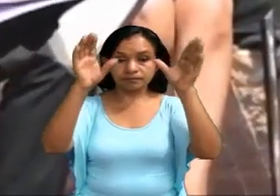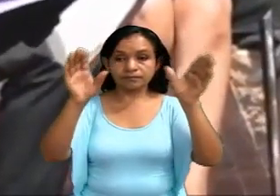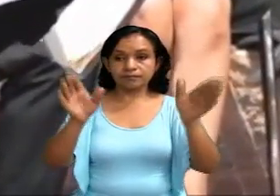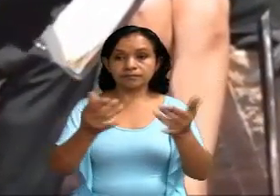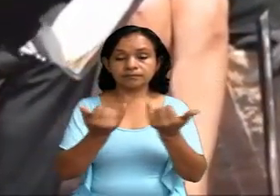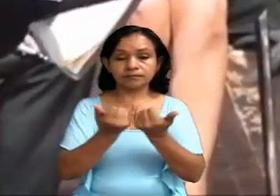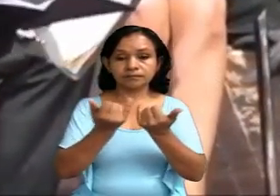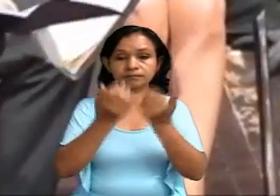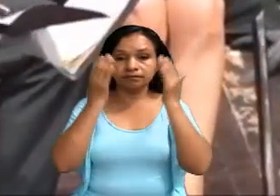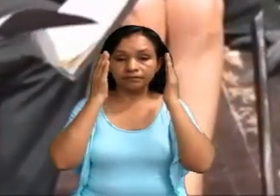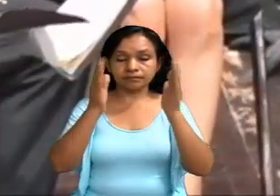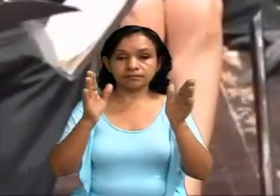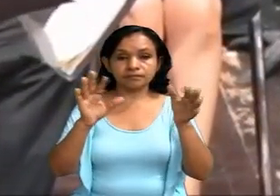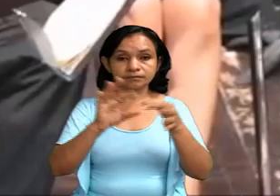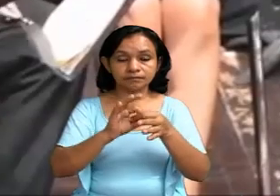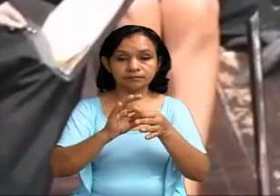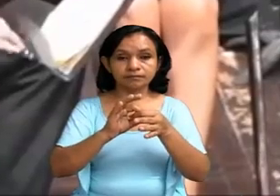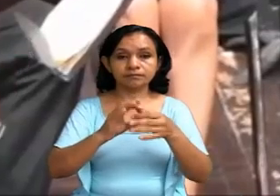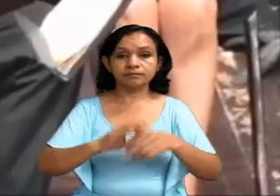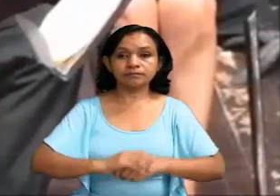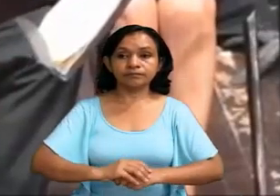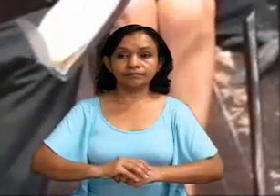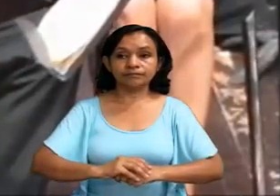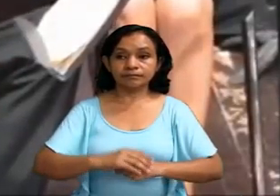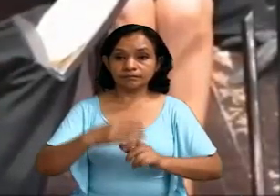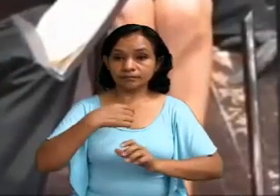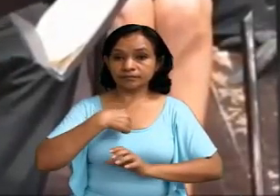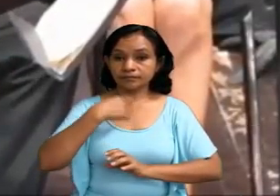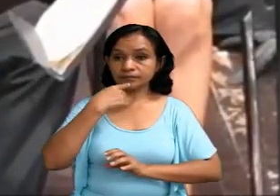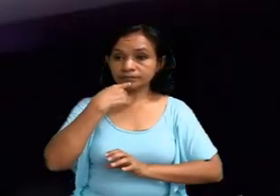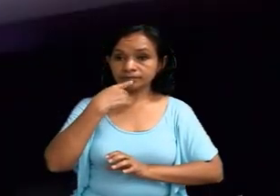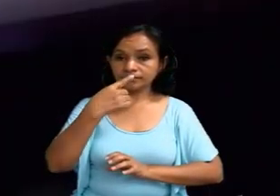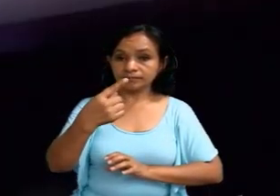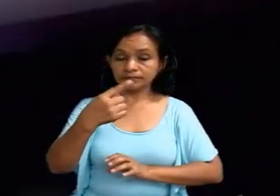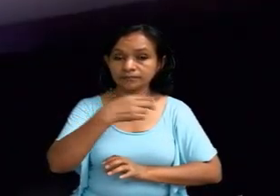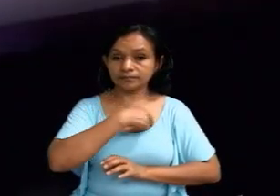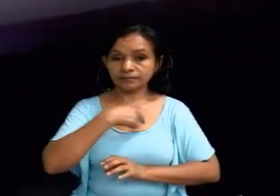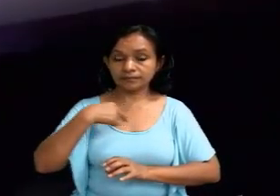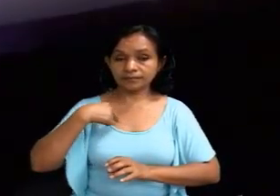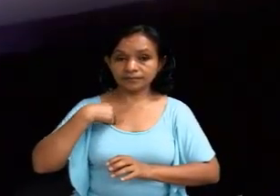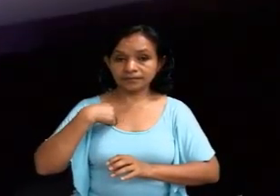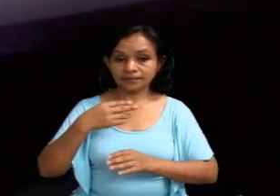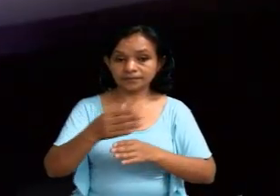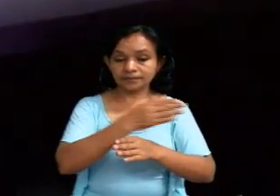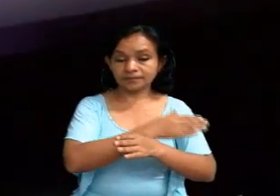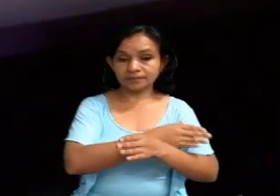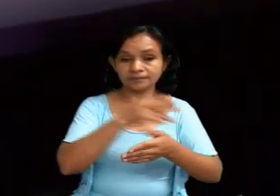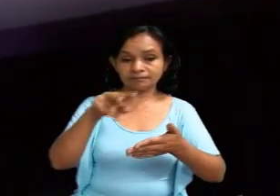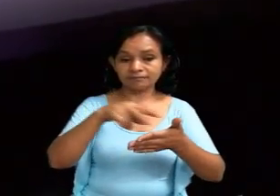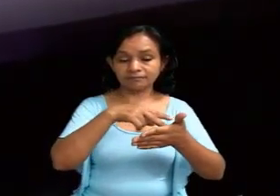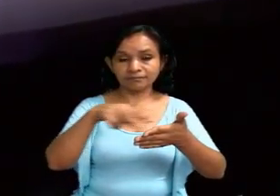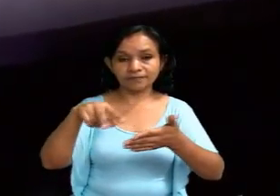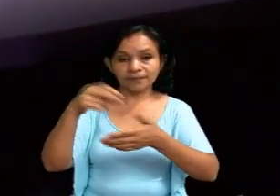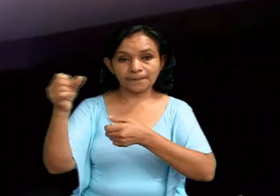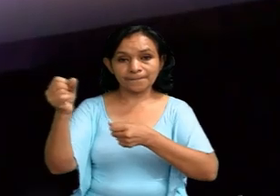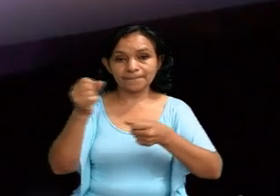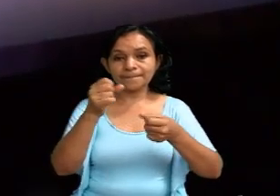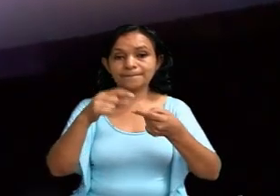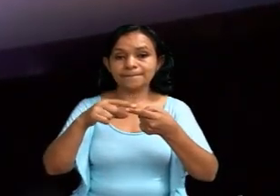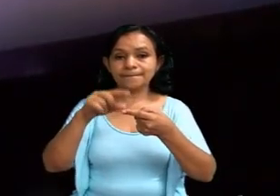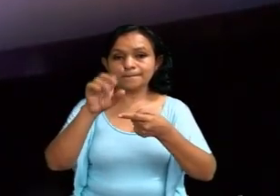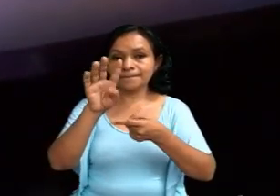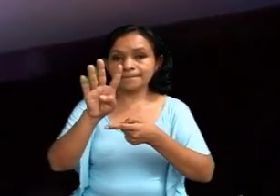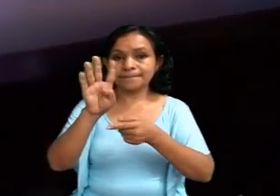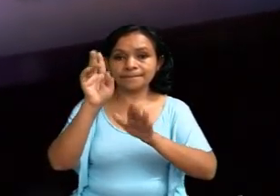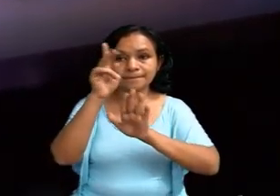de entretenimiento, con la parte cultural. Yo les digo, ese efecto que tuvimos con el Festival de Bolero, que cuatro